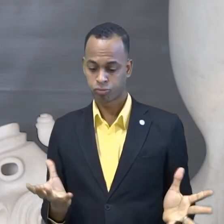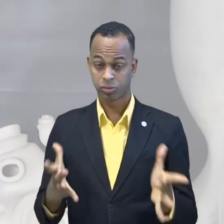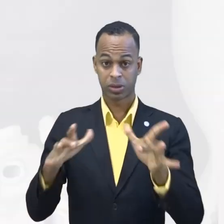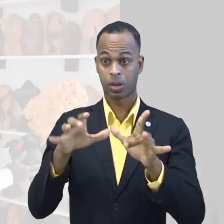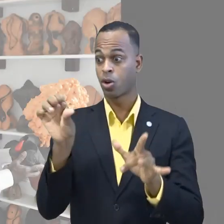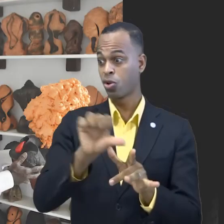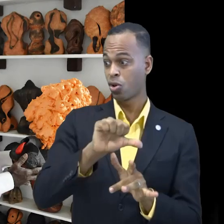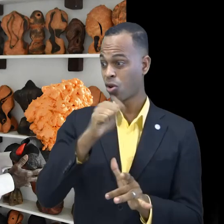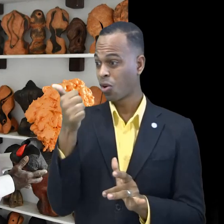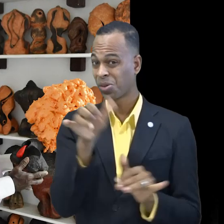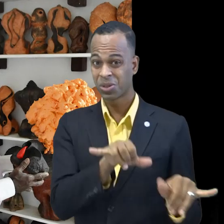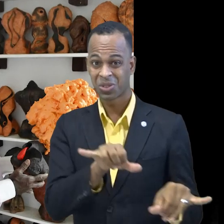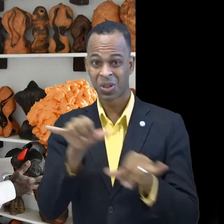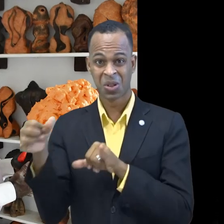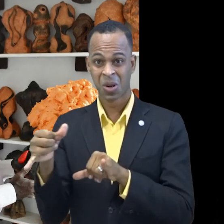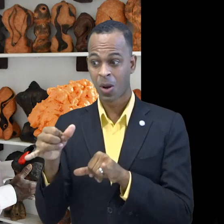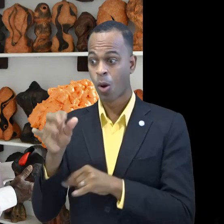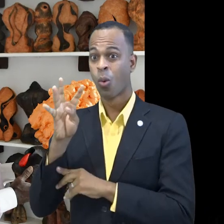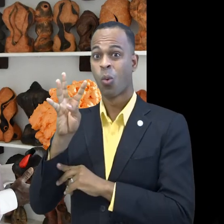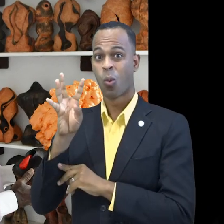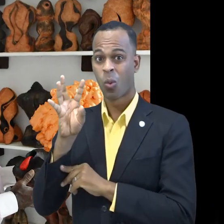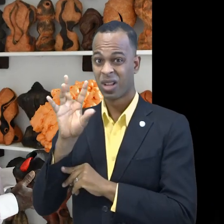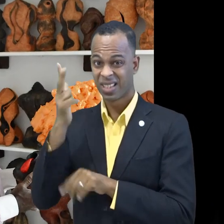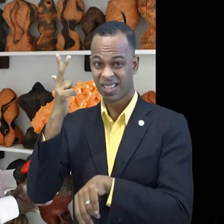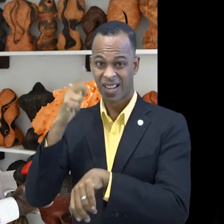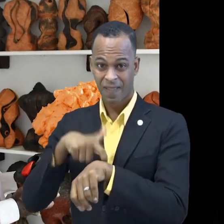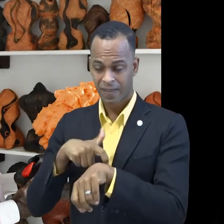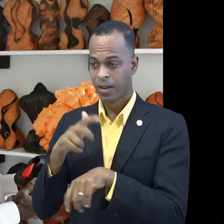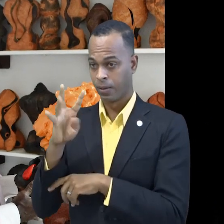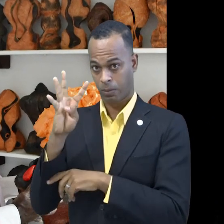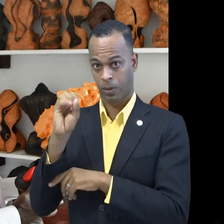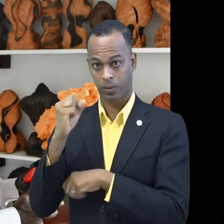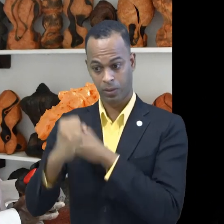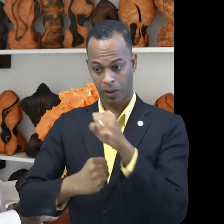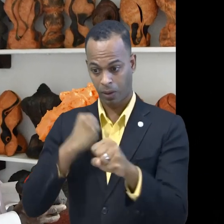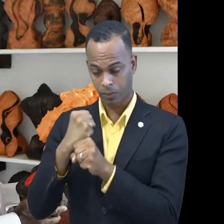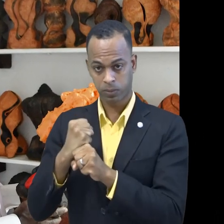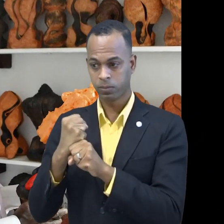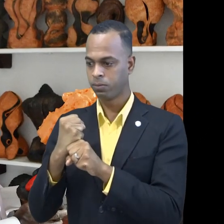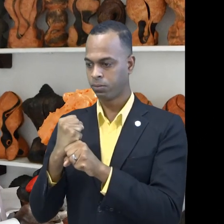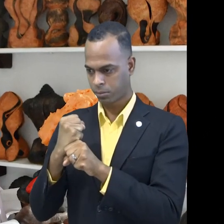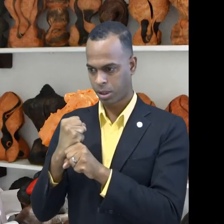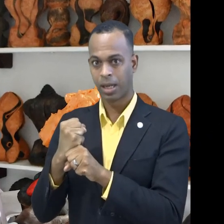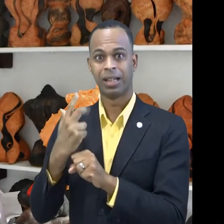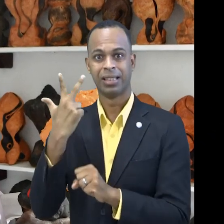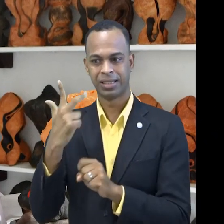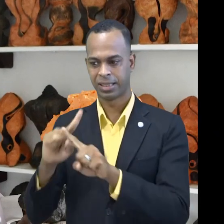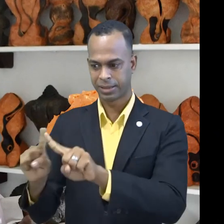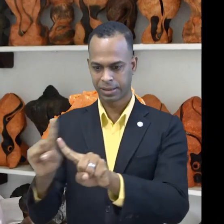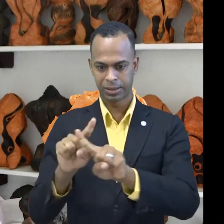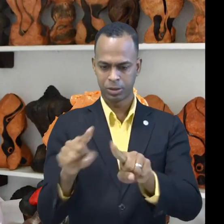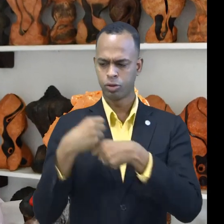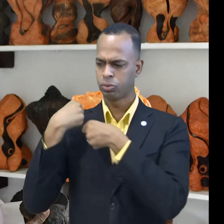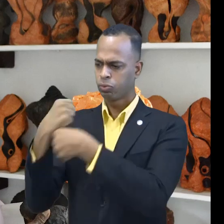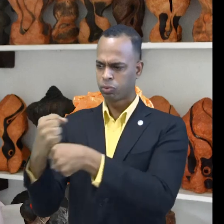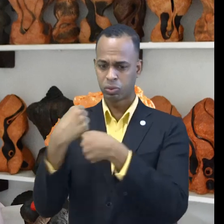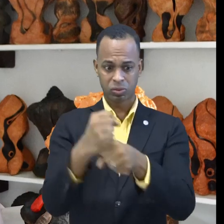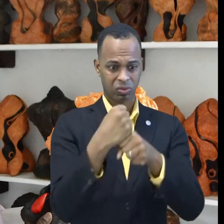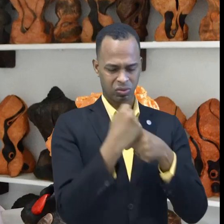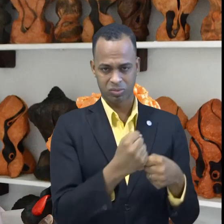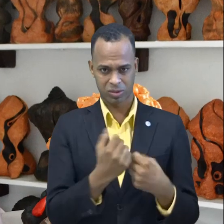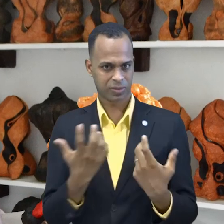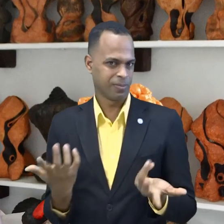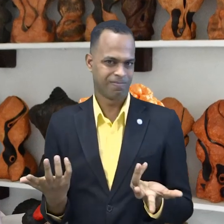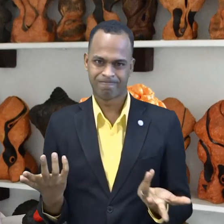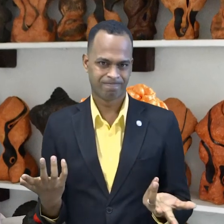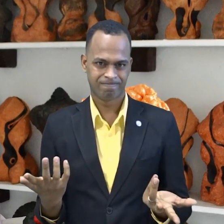escultura, Cabral asegura que no ha conocido a un artista que celebre por tercera ocasión 40 años de esculturas con